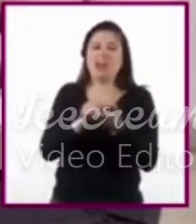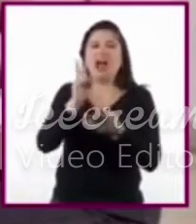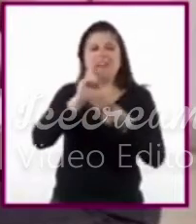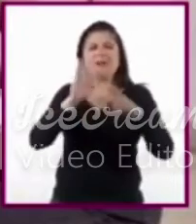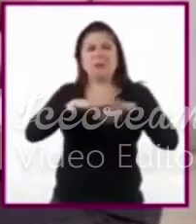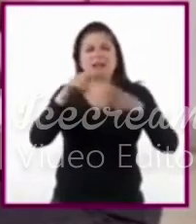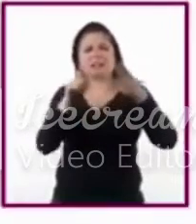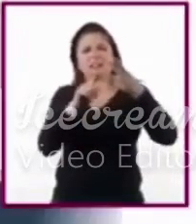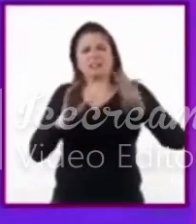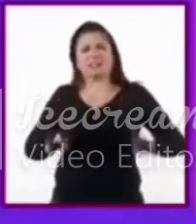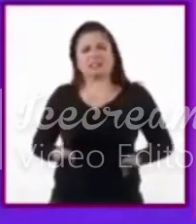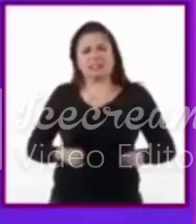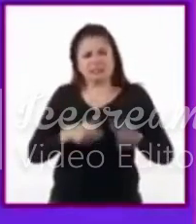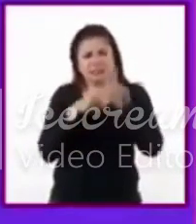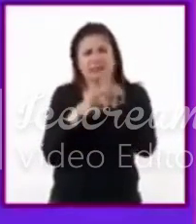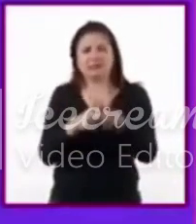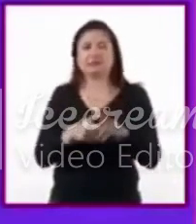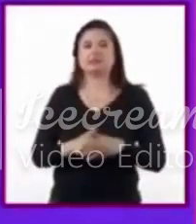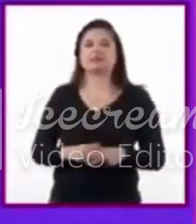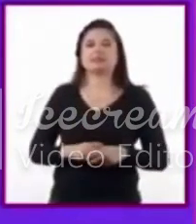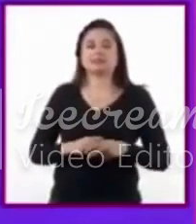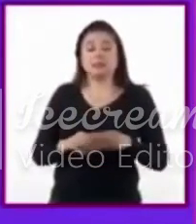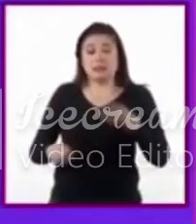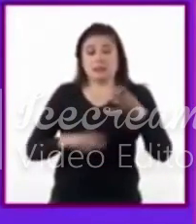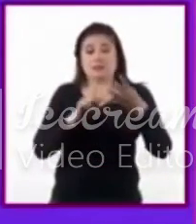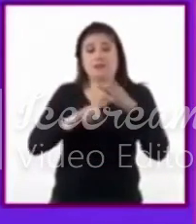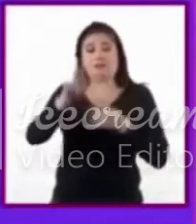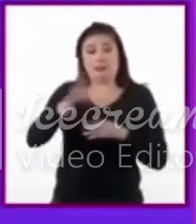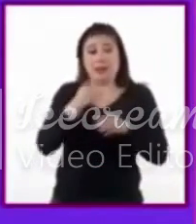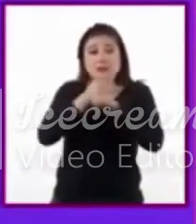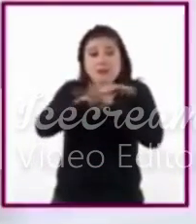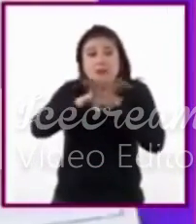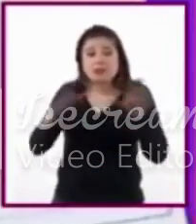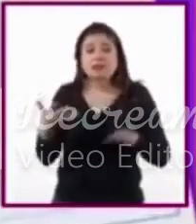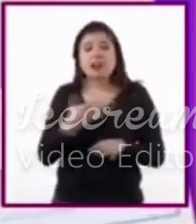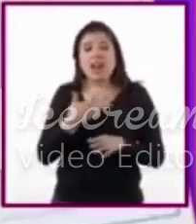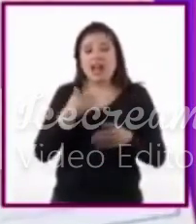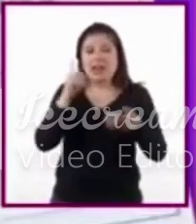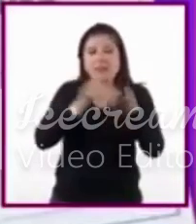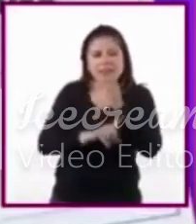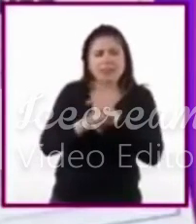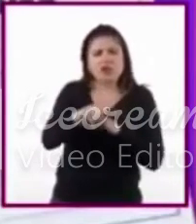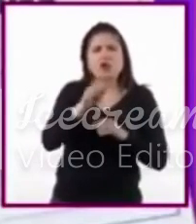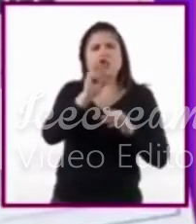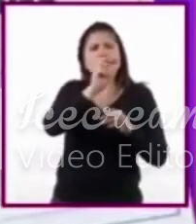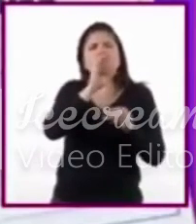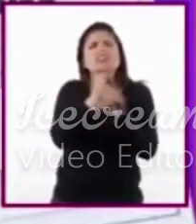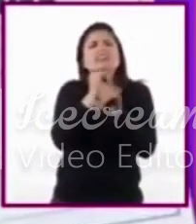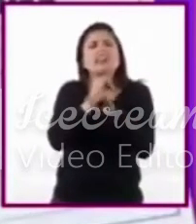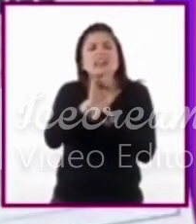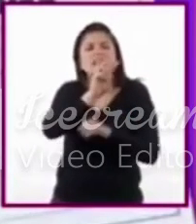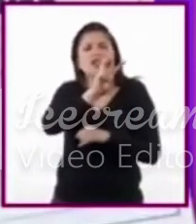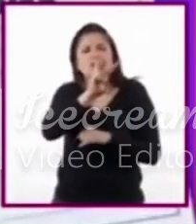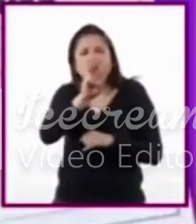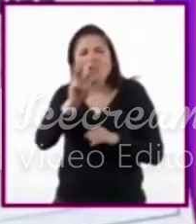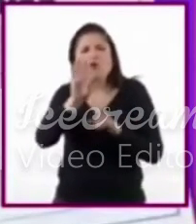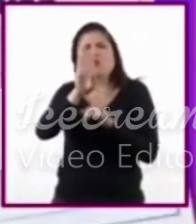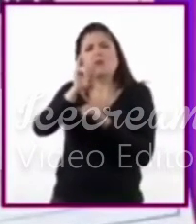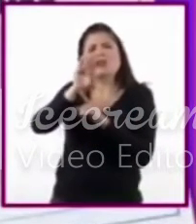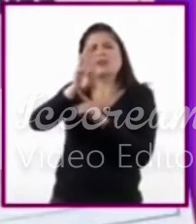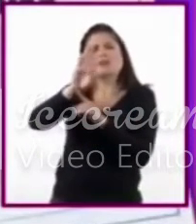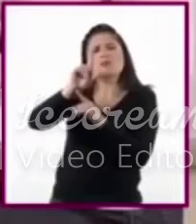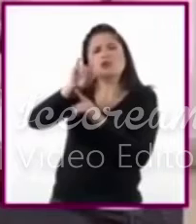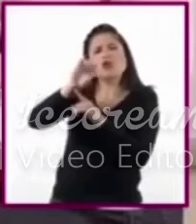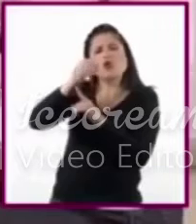Veamos. Se debe revisar que la información encontrada contenga las referencias bibliográficas de donde se obtuvo esa